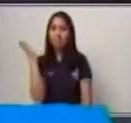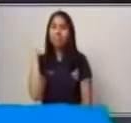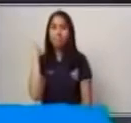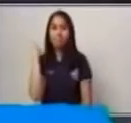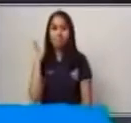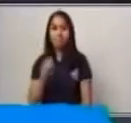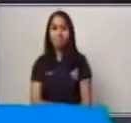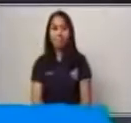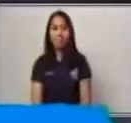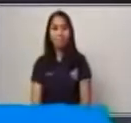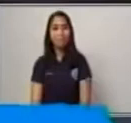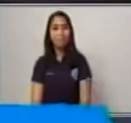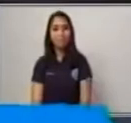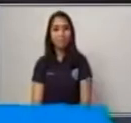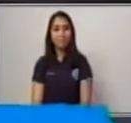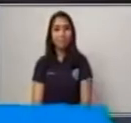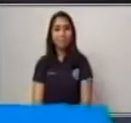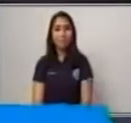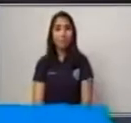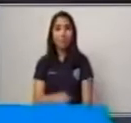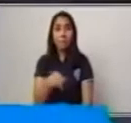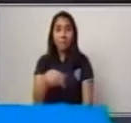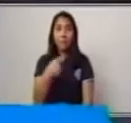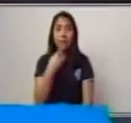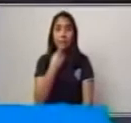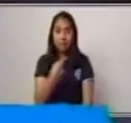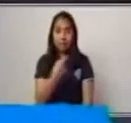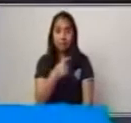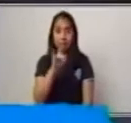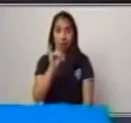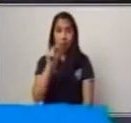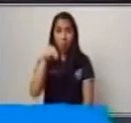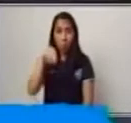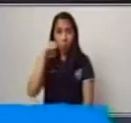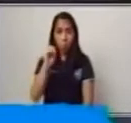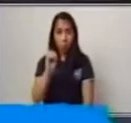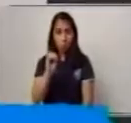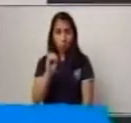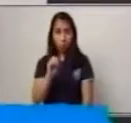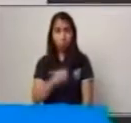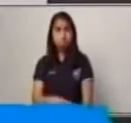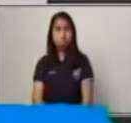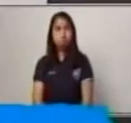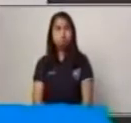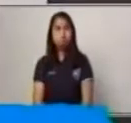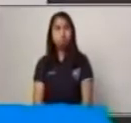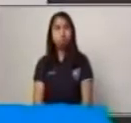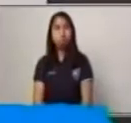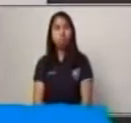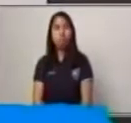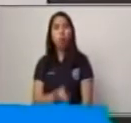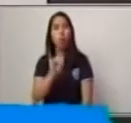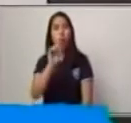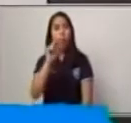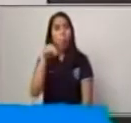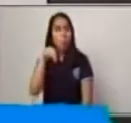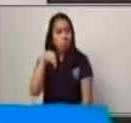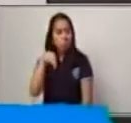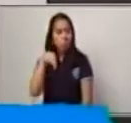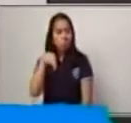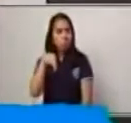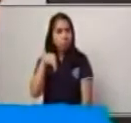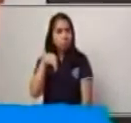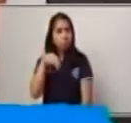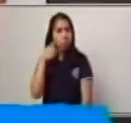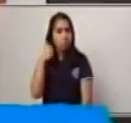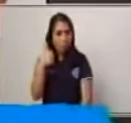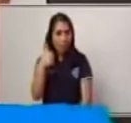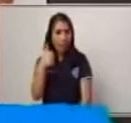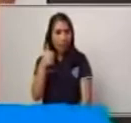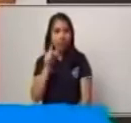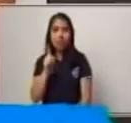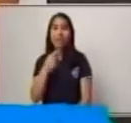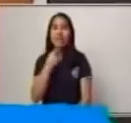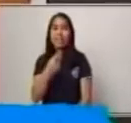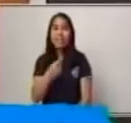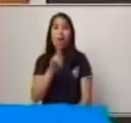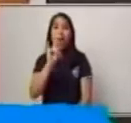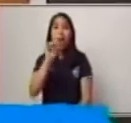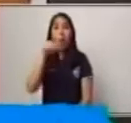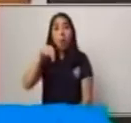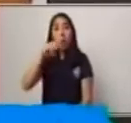No está diciendo unos rubor, sino que está coincidiendo con el singular. Lo colocamos acá,